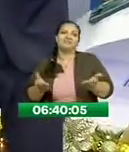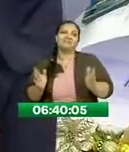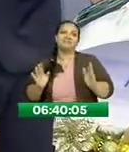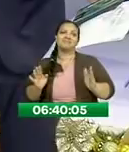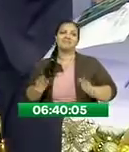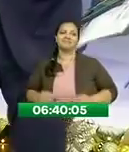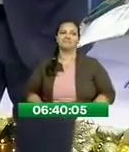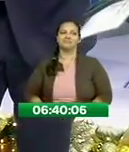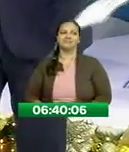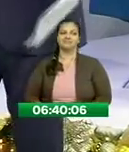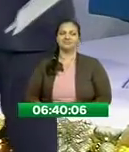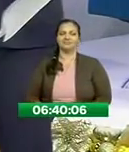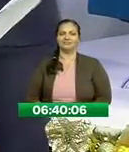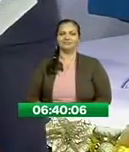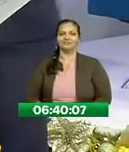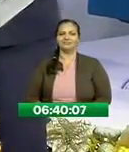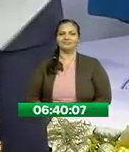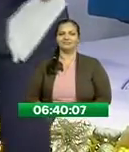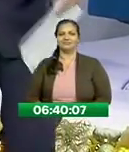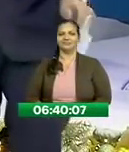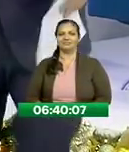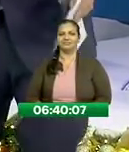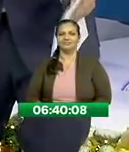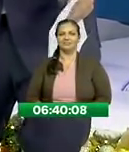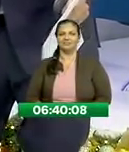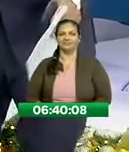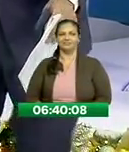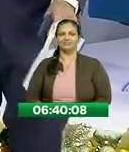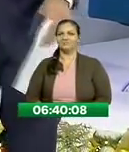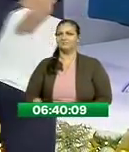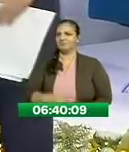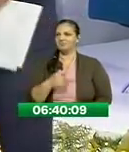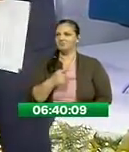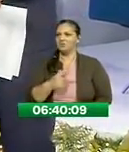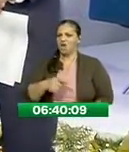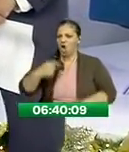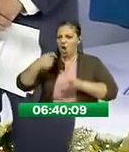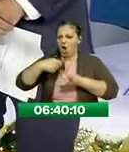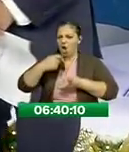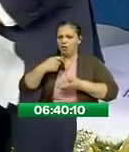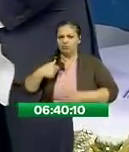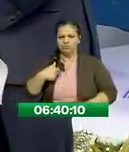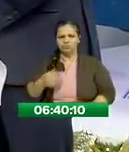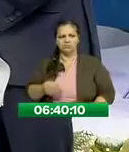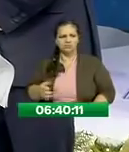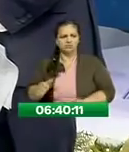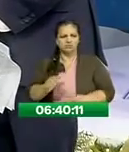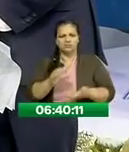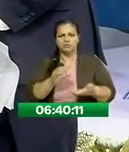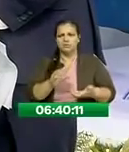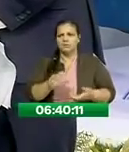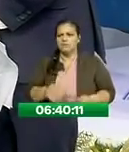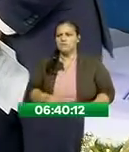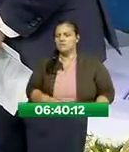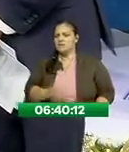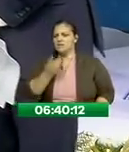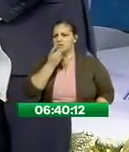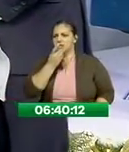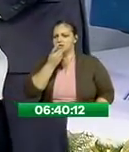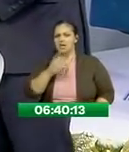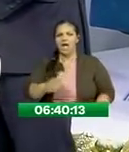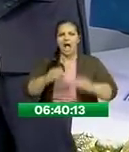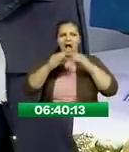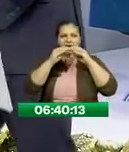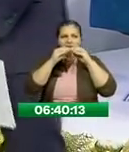pan llega. Nada no llega. Dice ese bombón, come bastante. Come bastante, ¿sabe qué? Un desayuno, a ver, que tenga